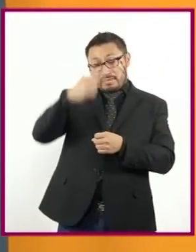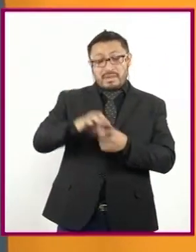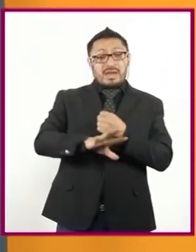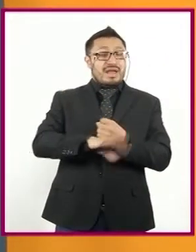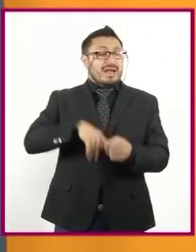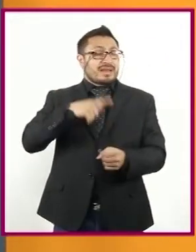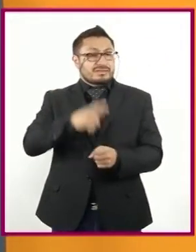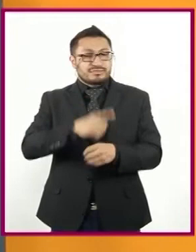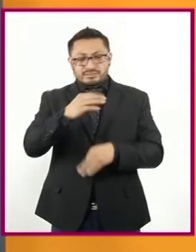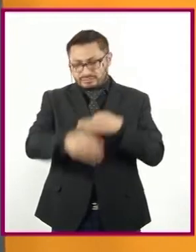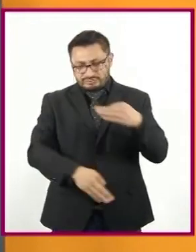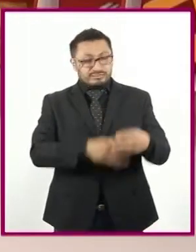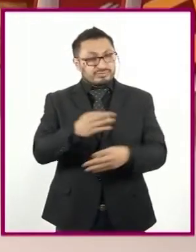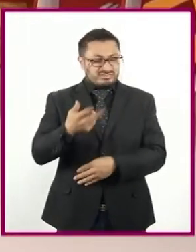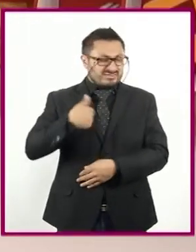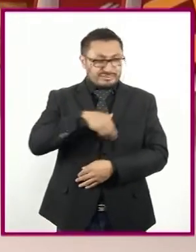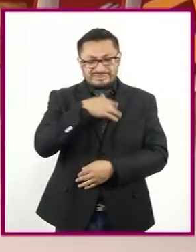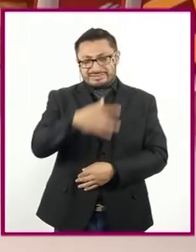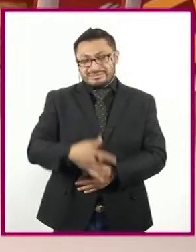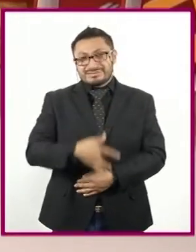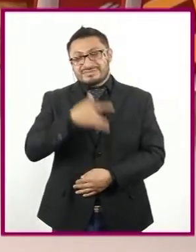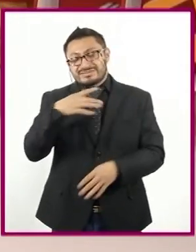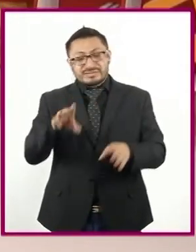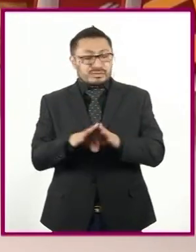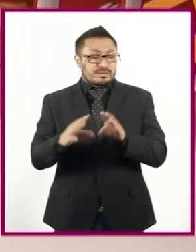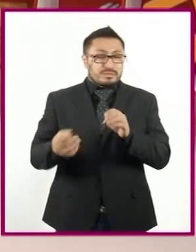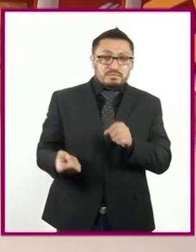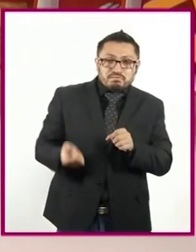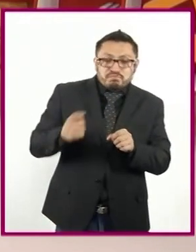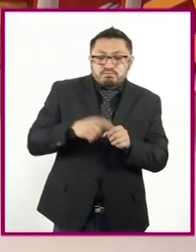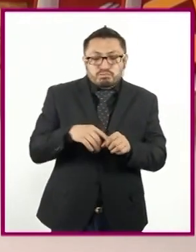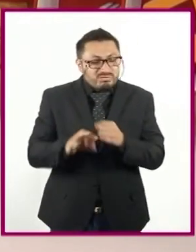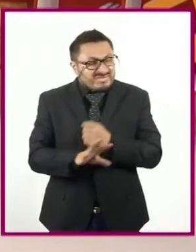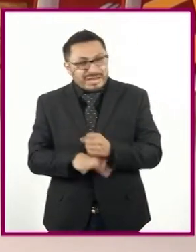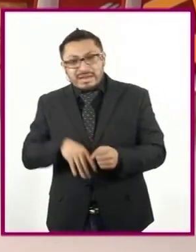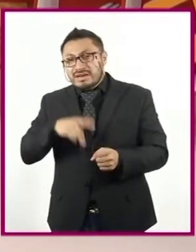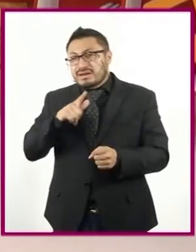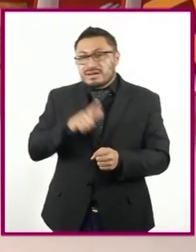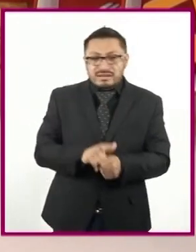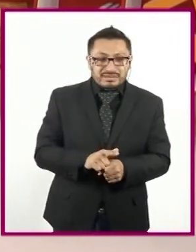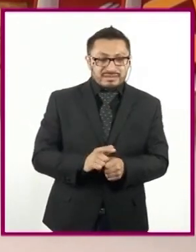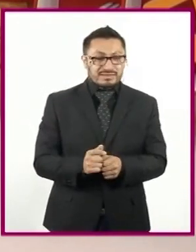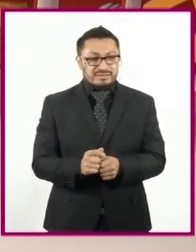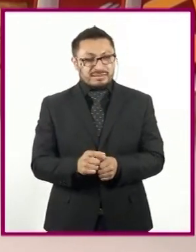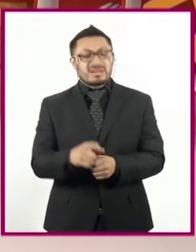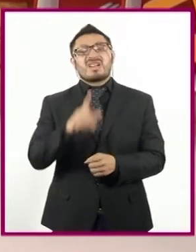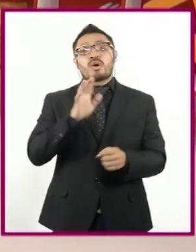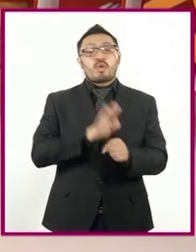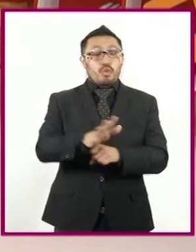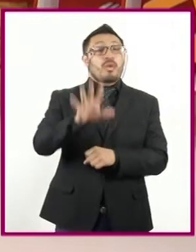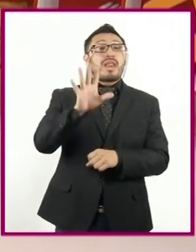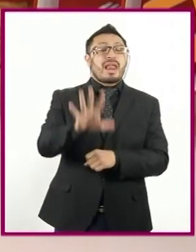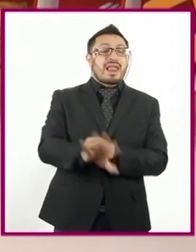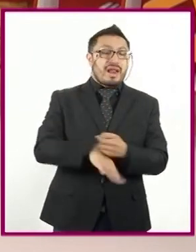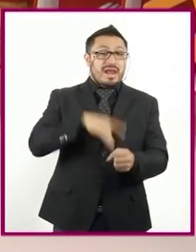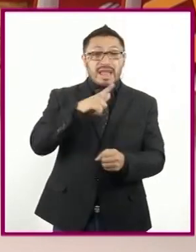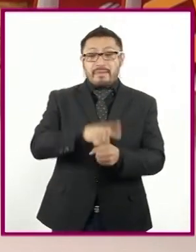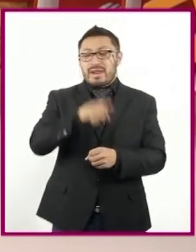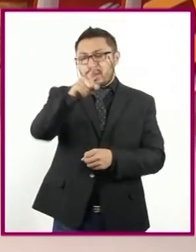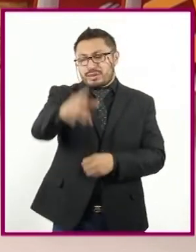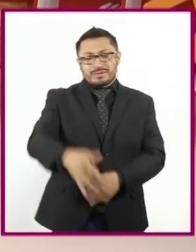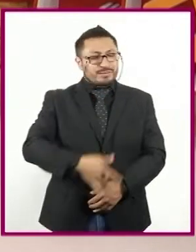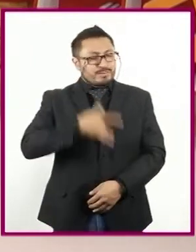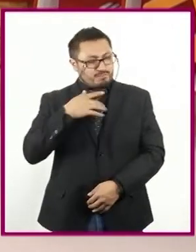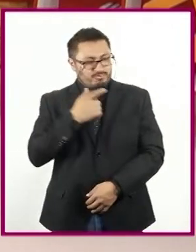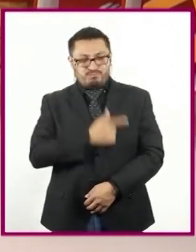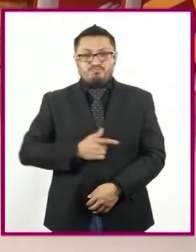animal. Todos tenemos un reflejo, una asociación con la animalidad. Aquel animal con el que te identificas.